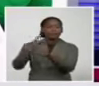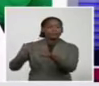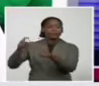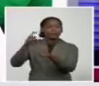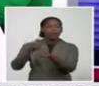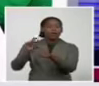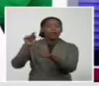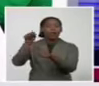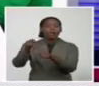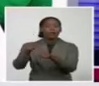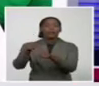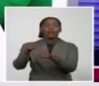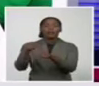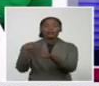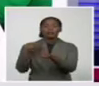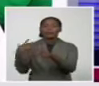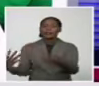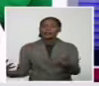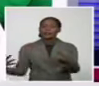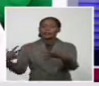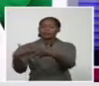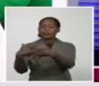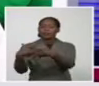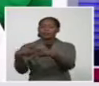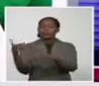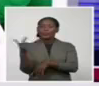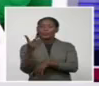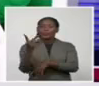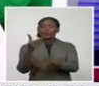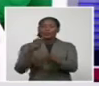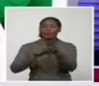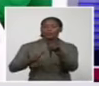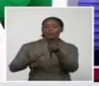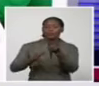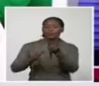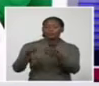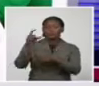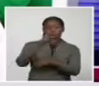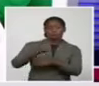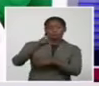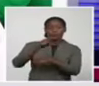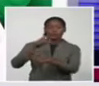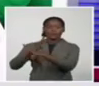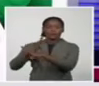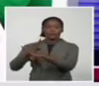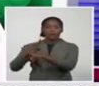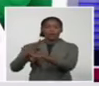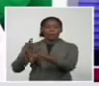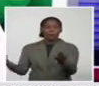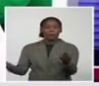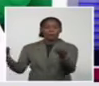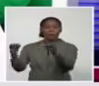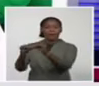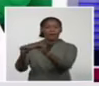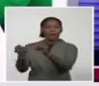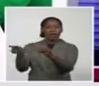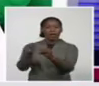y Santiago de Cuba, un número elevado de casos. De esta forma, Cuba,